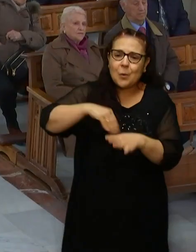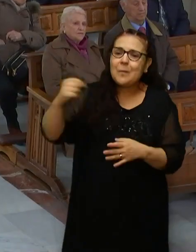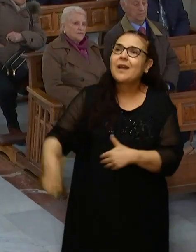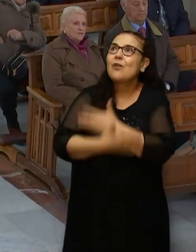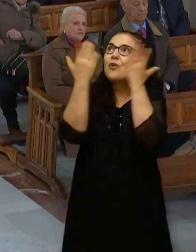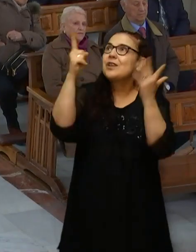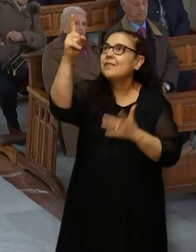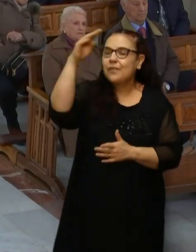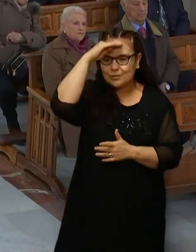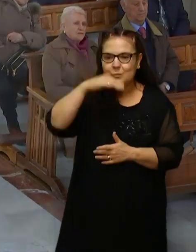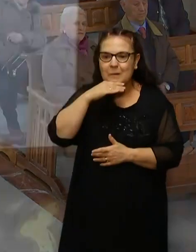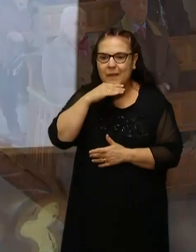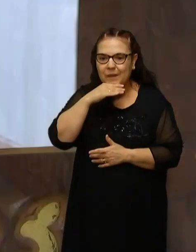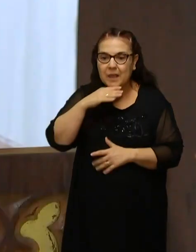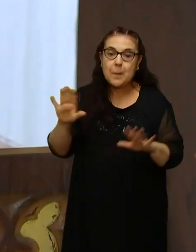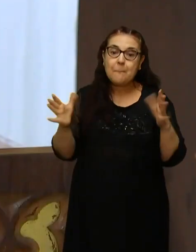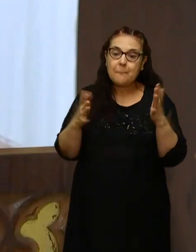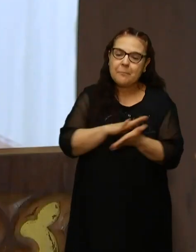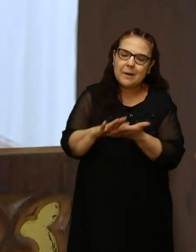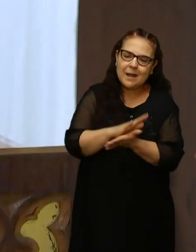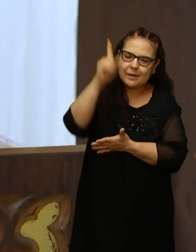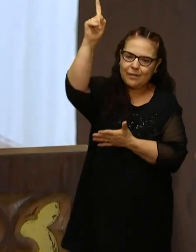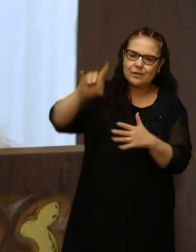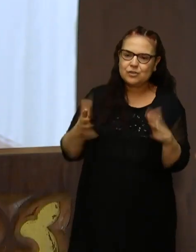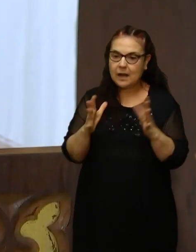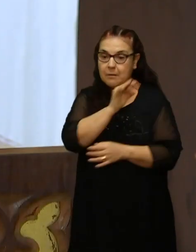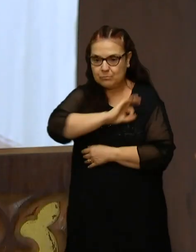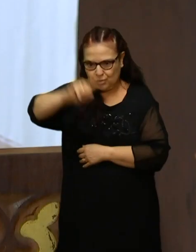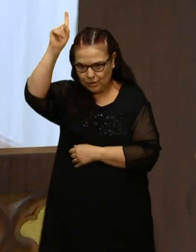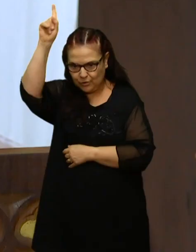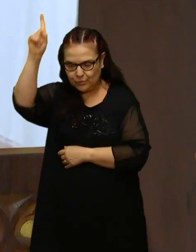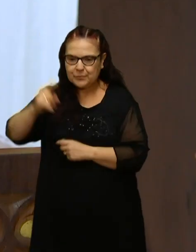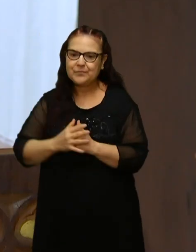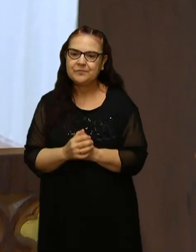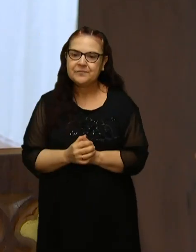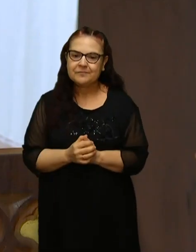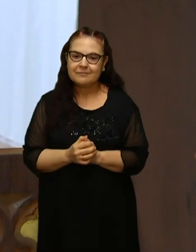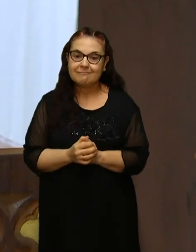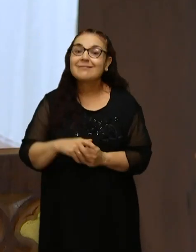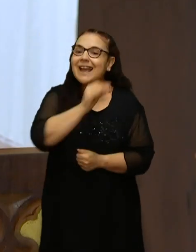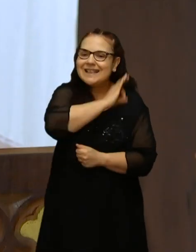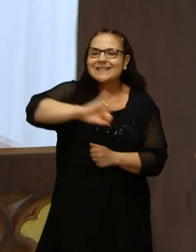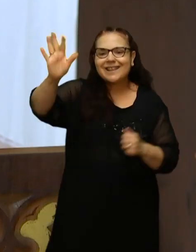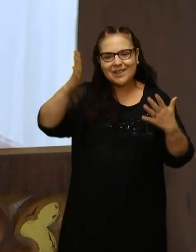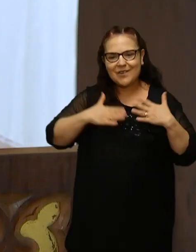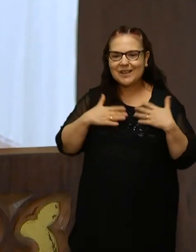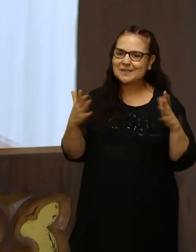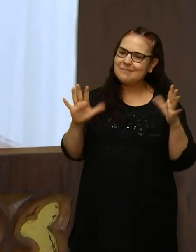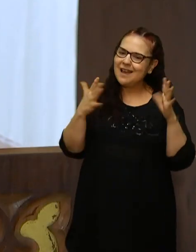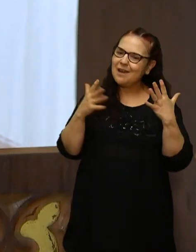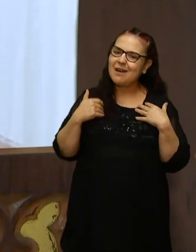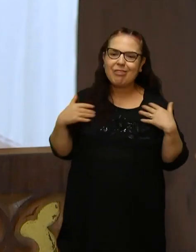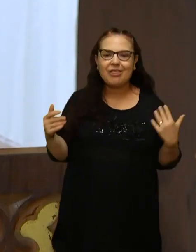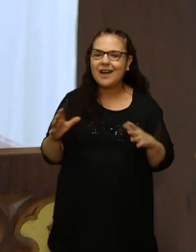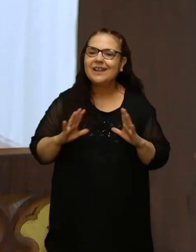Padre. Palabra de Dios. Te alabamos, Señor. El Señor es mi alabanza en la gran